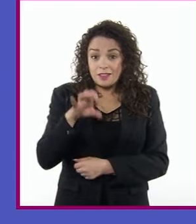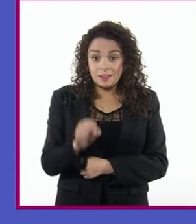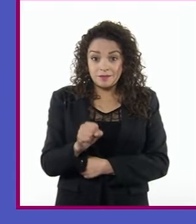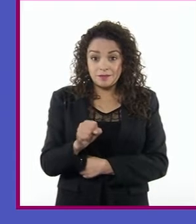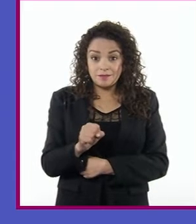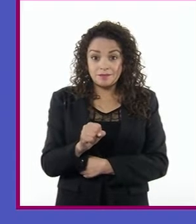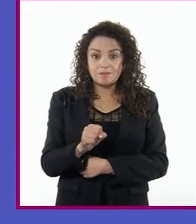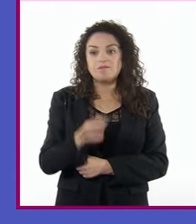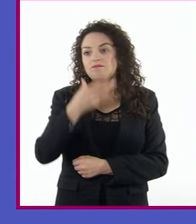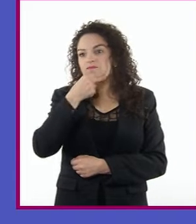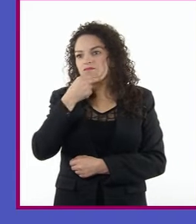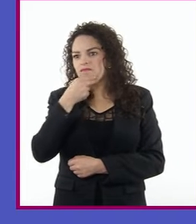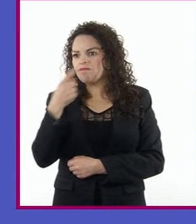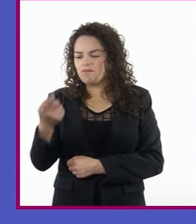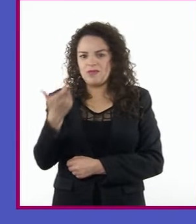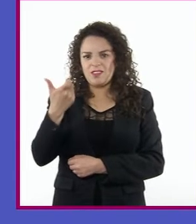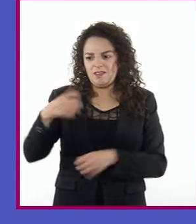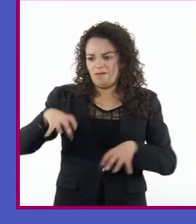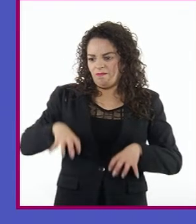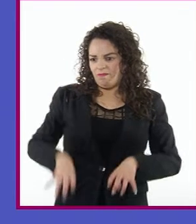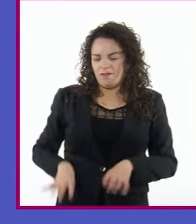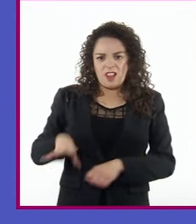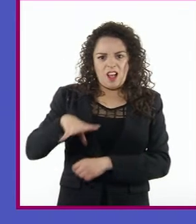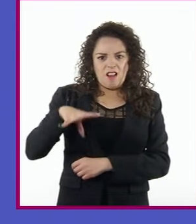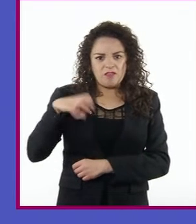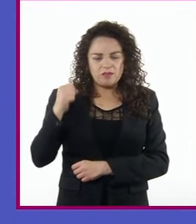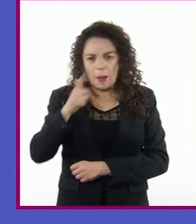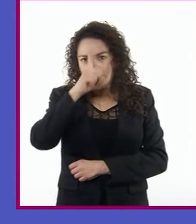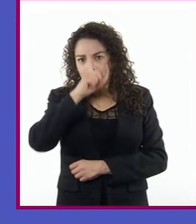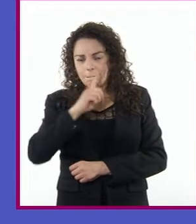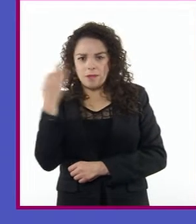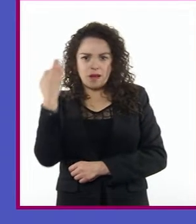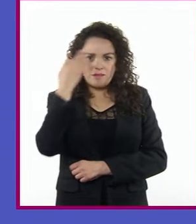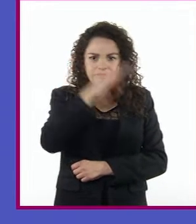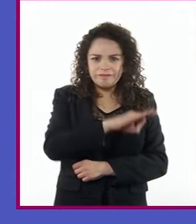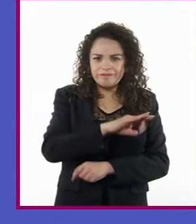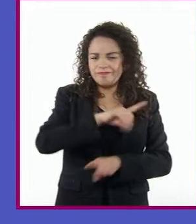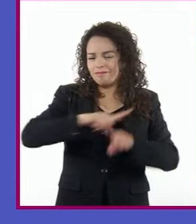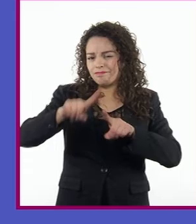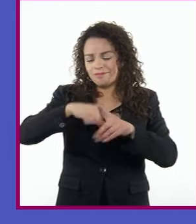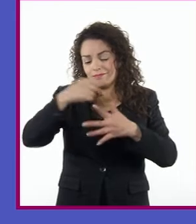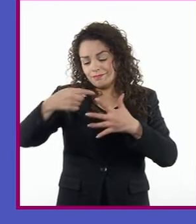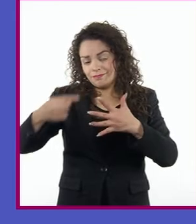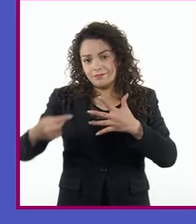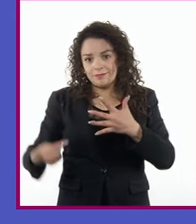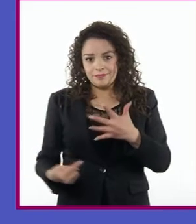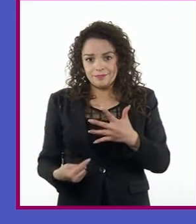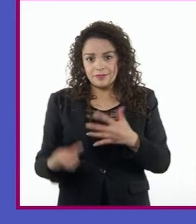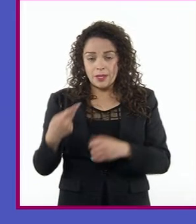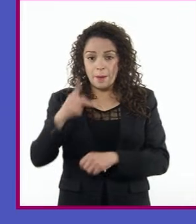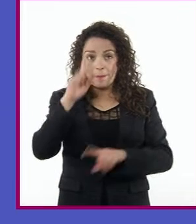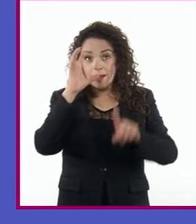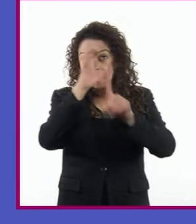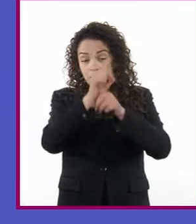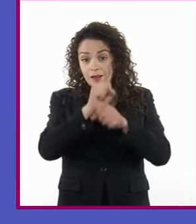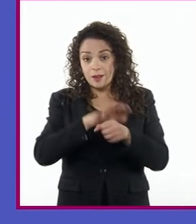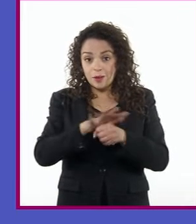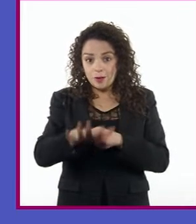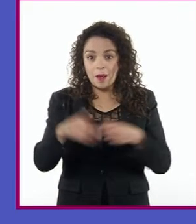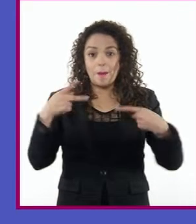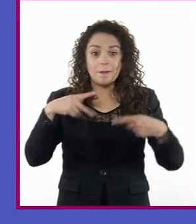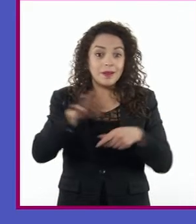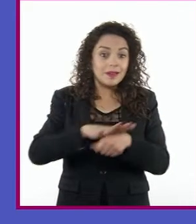avaro, mentiroso, estafador, el pícaro, etc. Aunque su objetivo es provocar la risa de